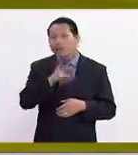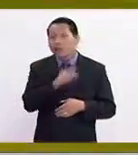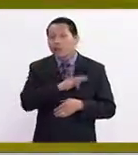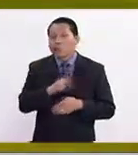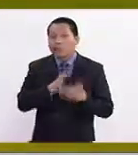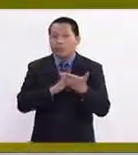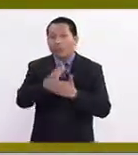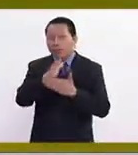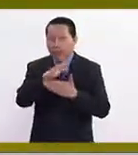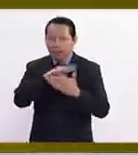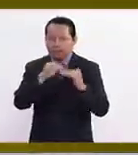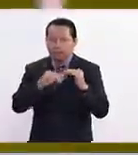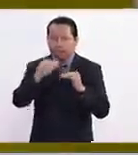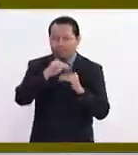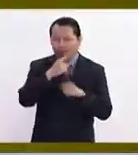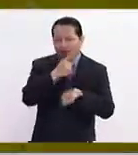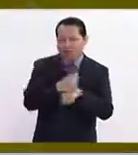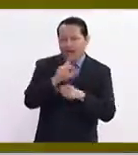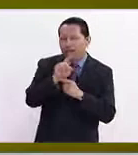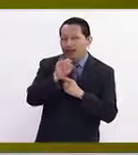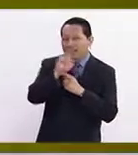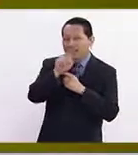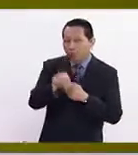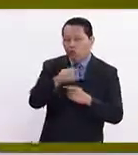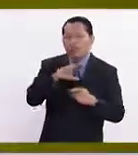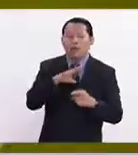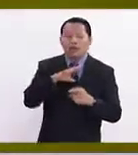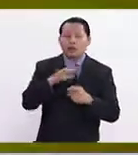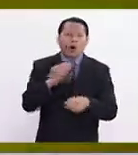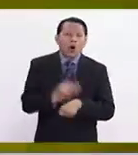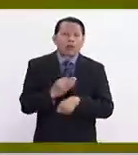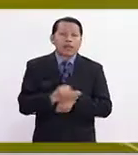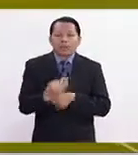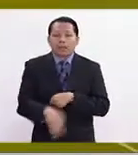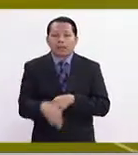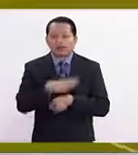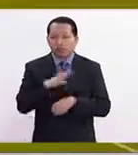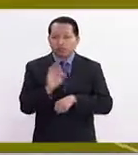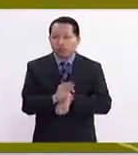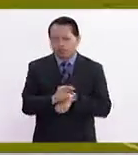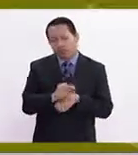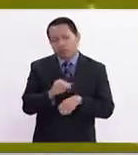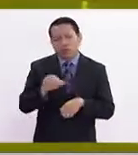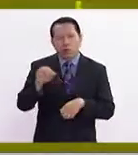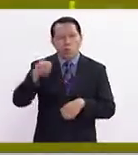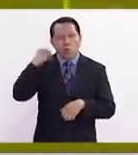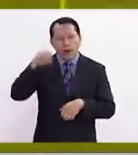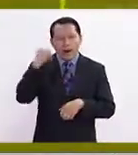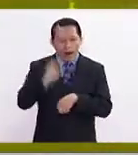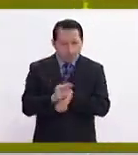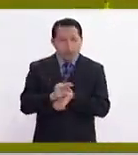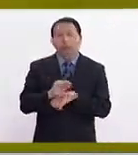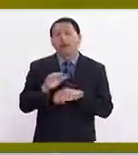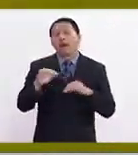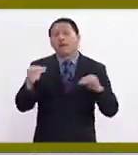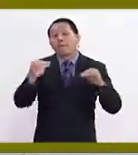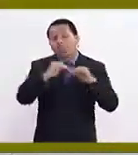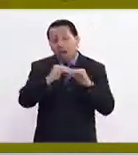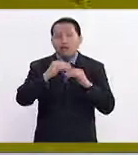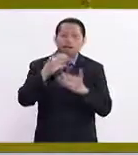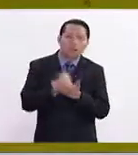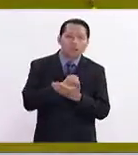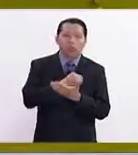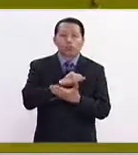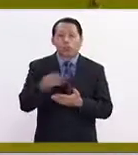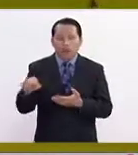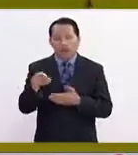primera división del fútbol mexicano. La pizarra parcial favorece por la mínima al 11 oaxaqueño y cualquier empate o victoria proclamaría